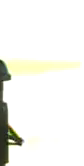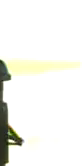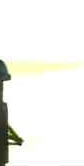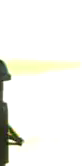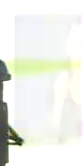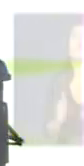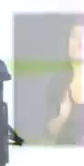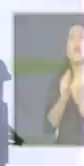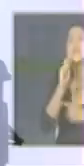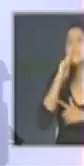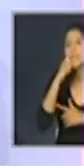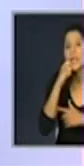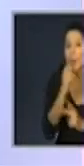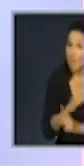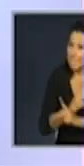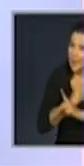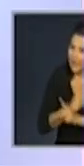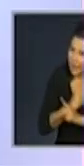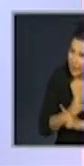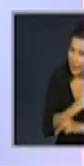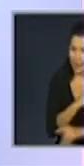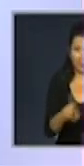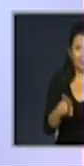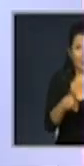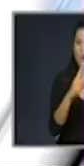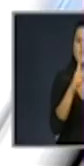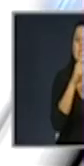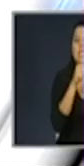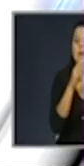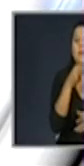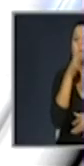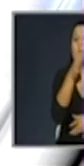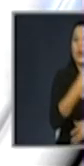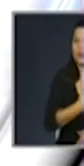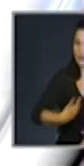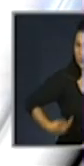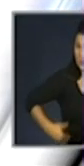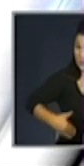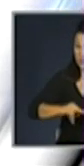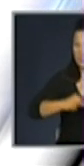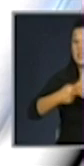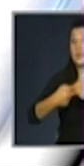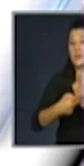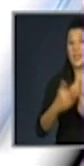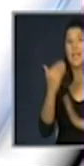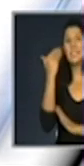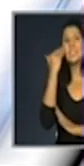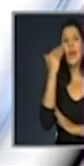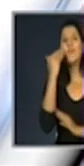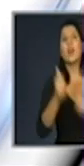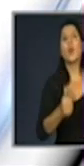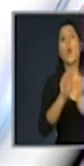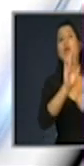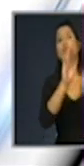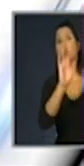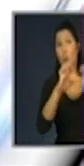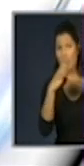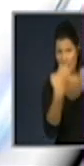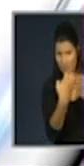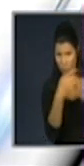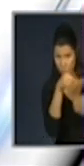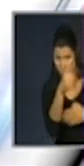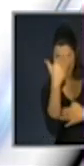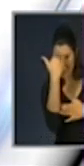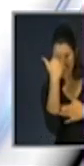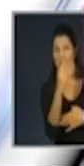muy valioso, muy importante. Cada uno de ellos, y lo vamos a ver con más detenimiento a lo largo de este análisis, cada uno de ellos